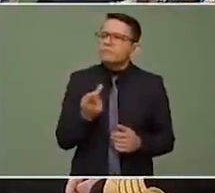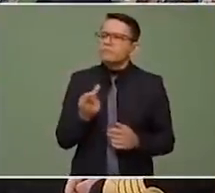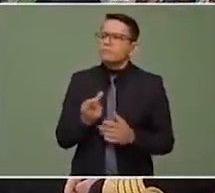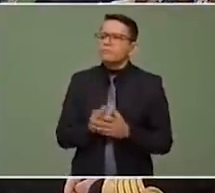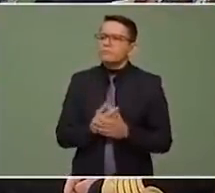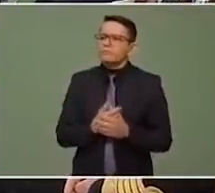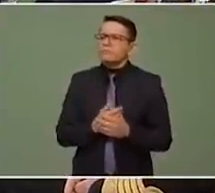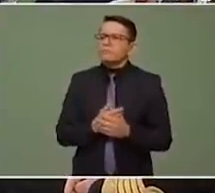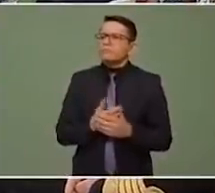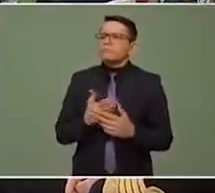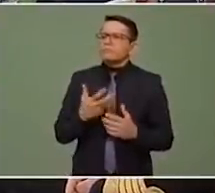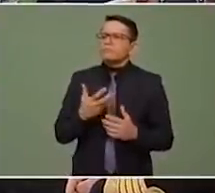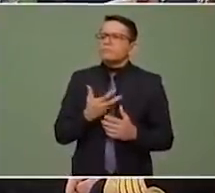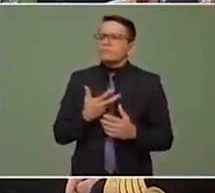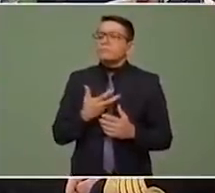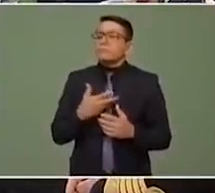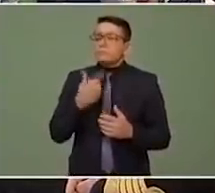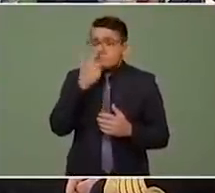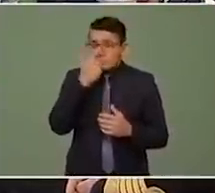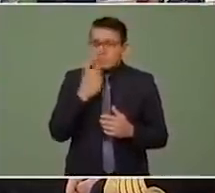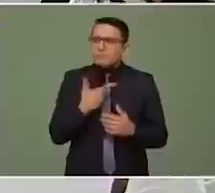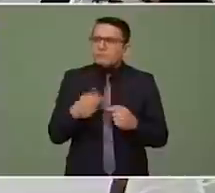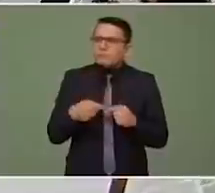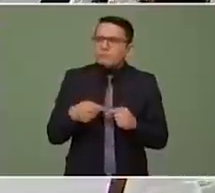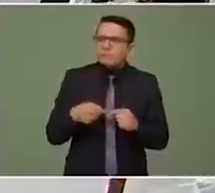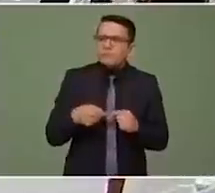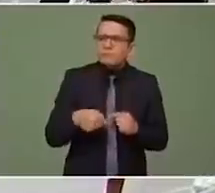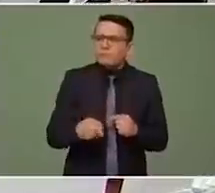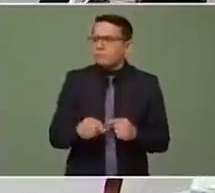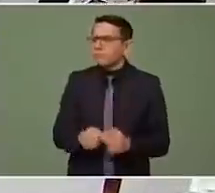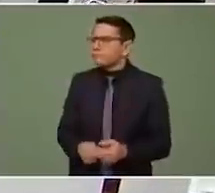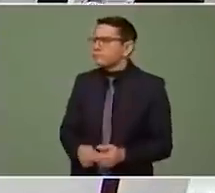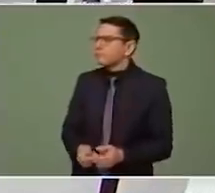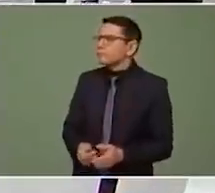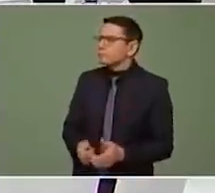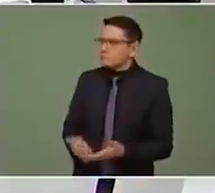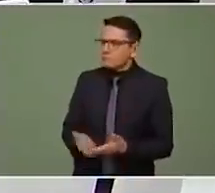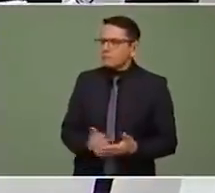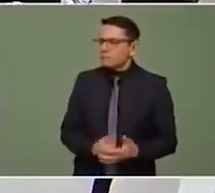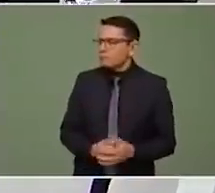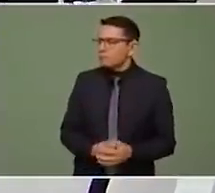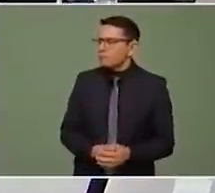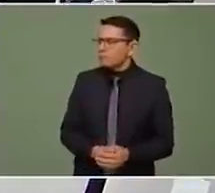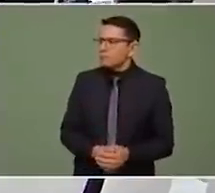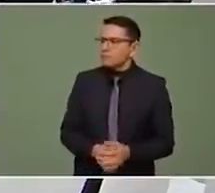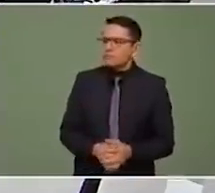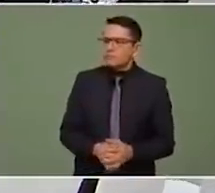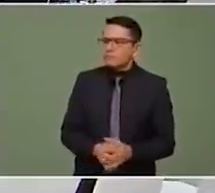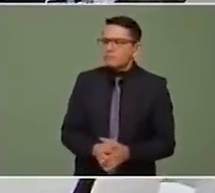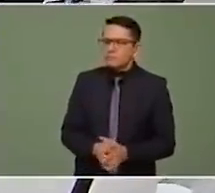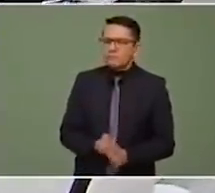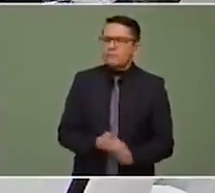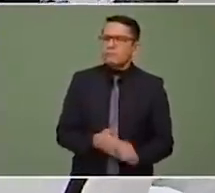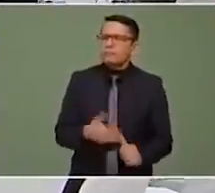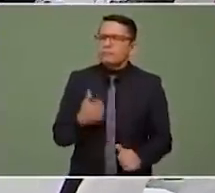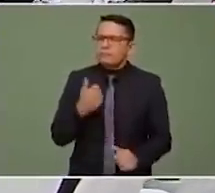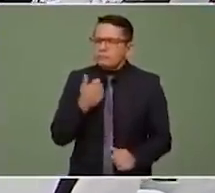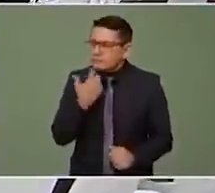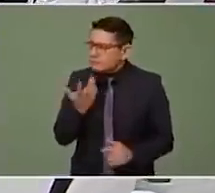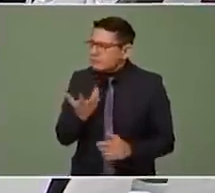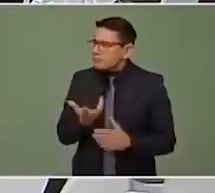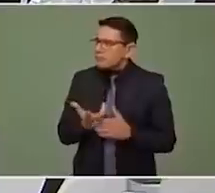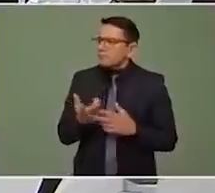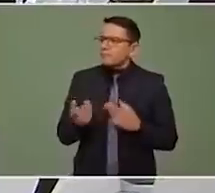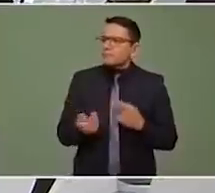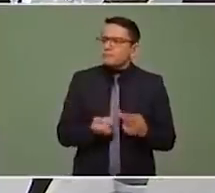dos cuestiones la primera es que sea parte de esta campaña de prevención contra drogas en chavos a nivel nacional si se va